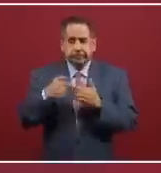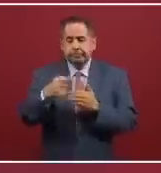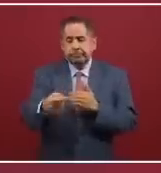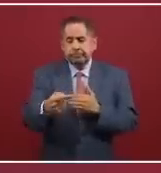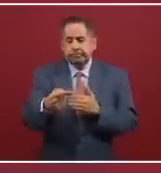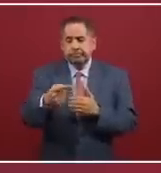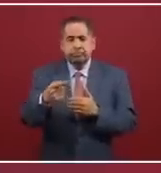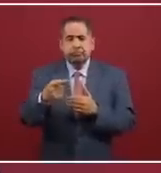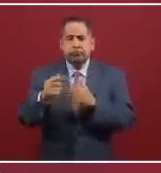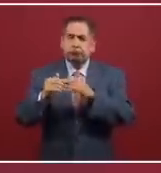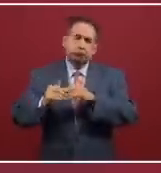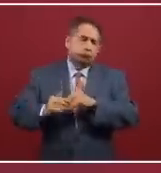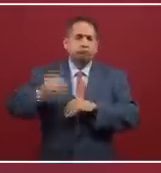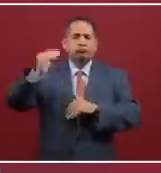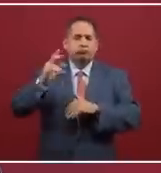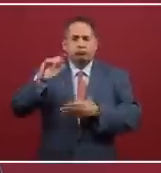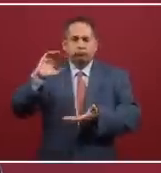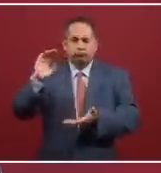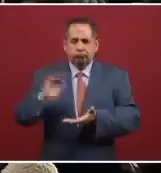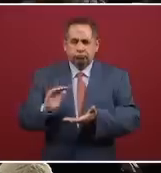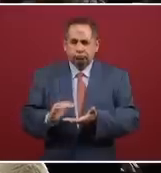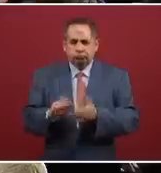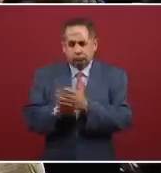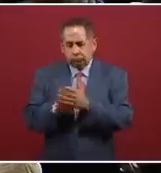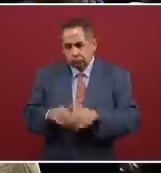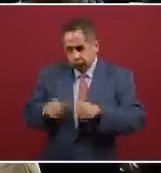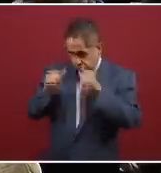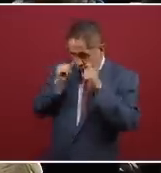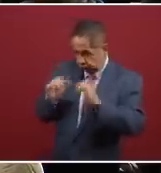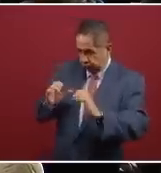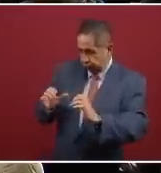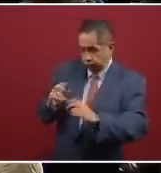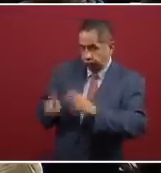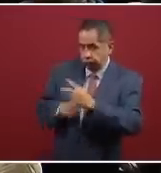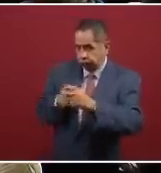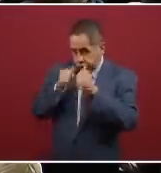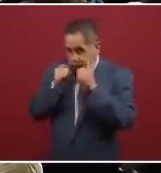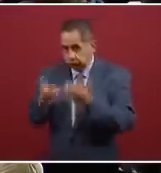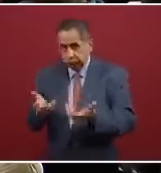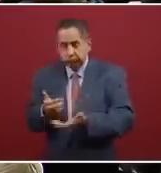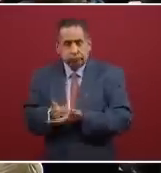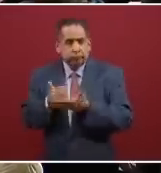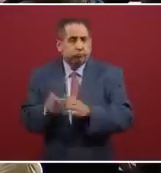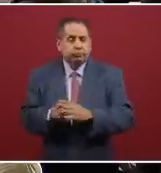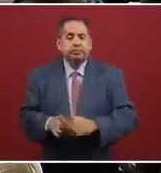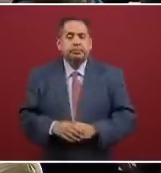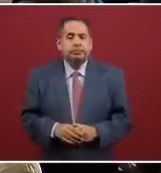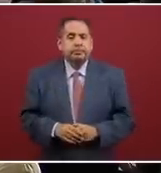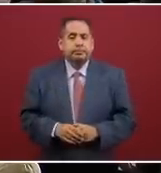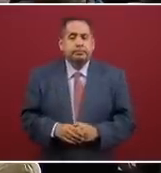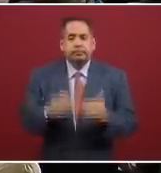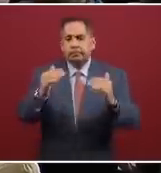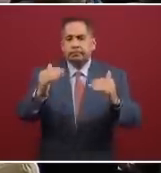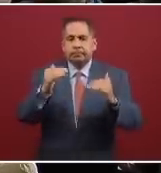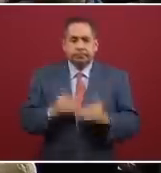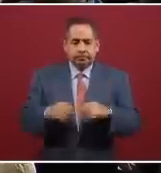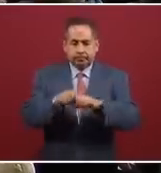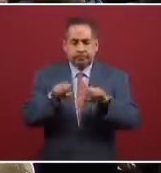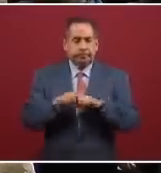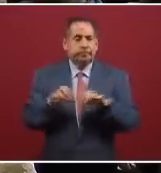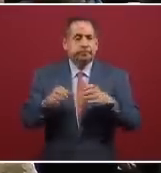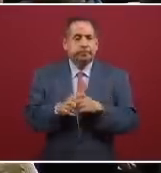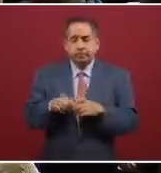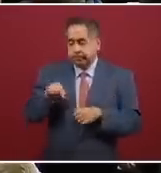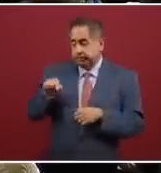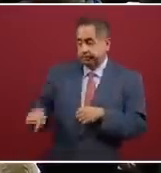crecerá desproporcionadamente pero hay que prever su atención hay que estar ahí el siguiente equipo relaciones con países de